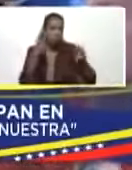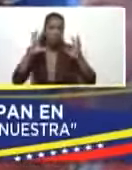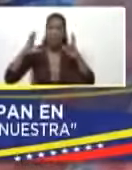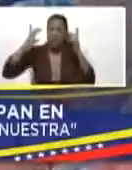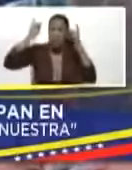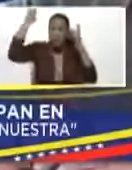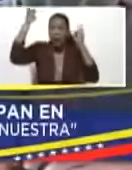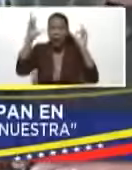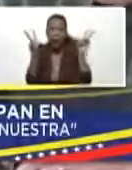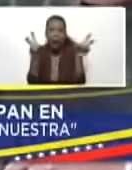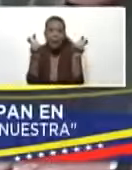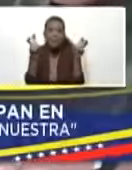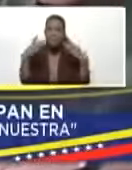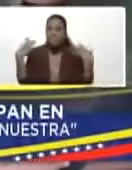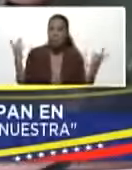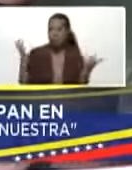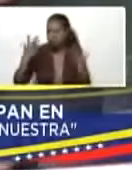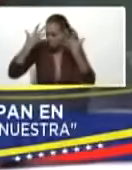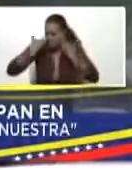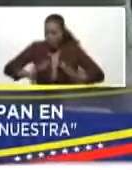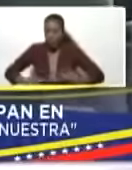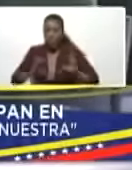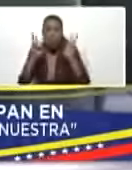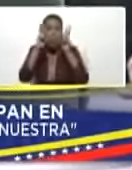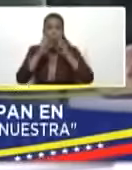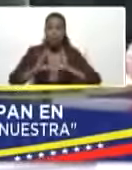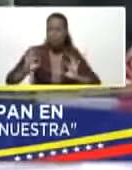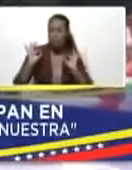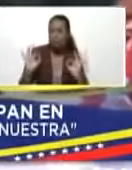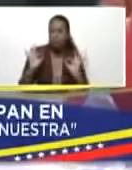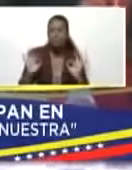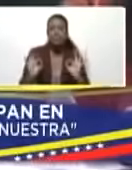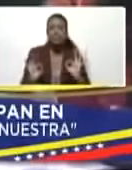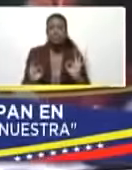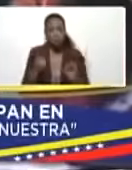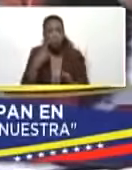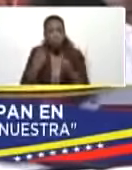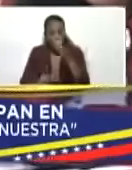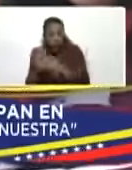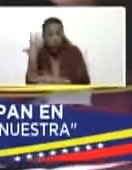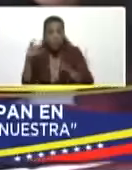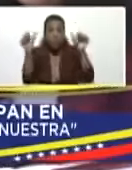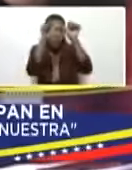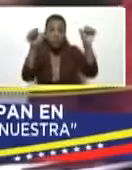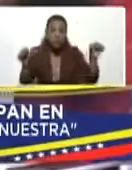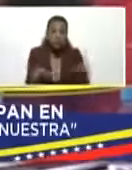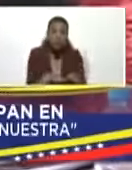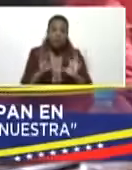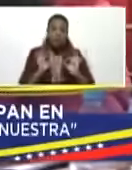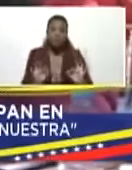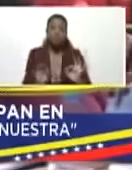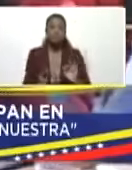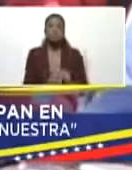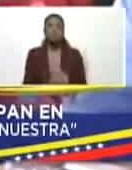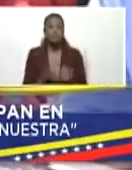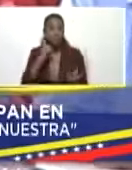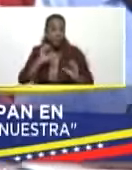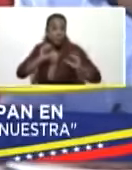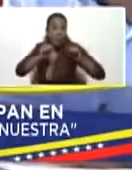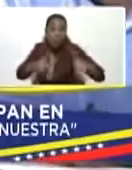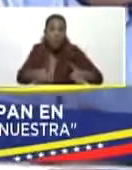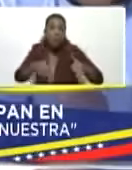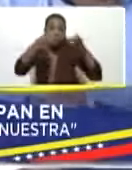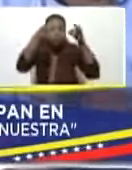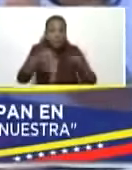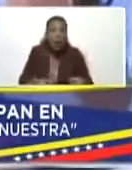innovar, a recrearse. Y entonces yo he creado este sistema, que arrancó como